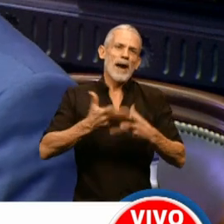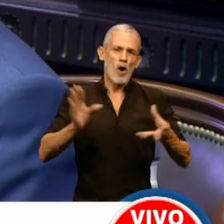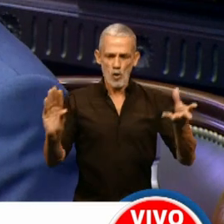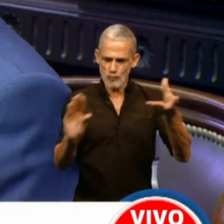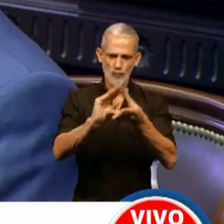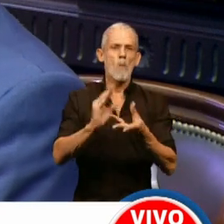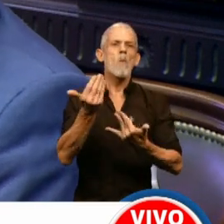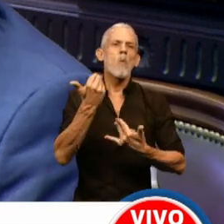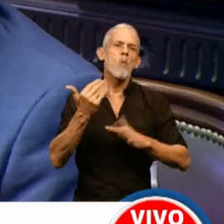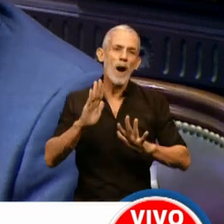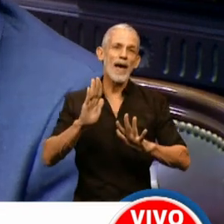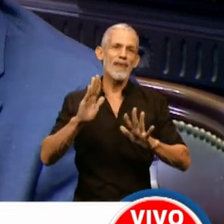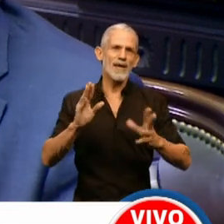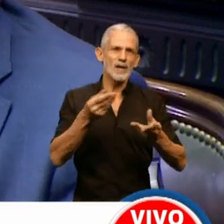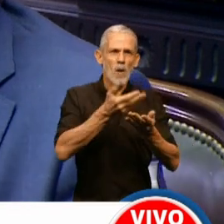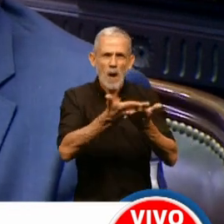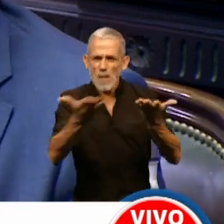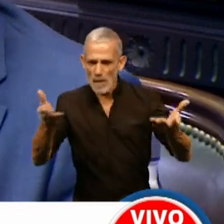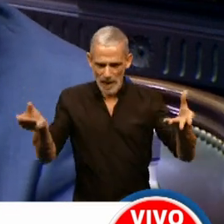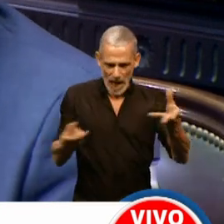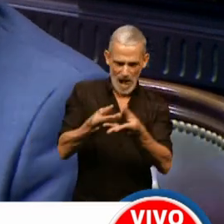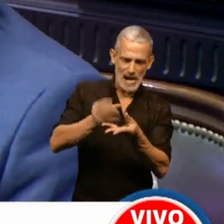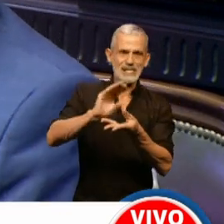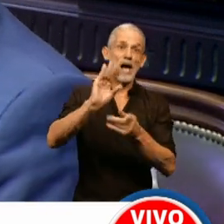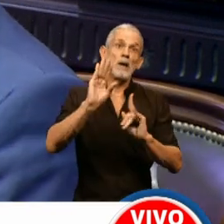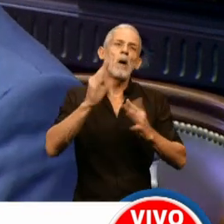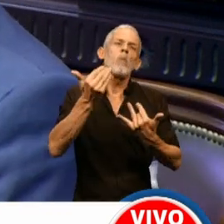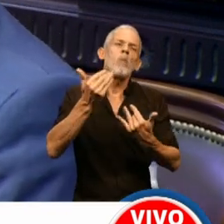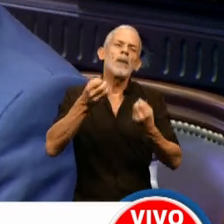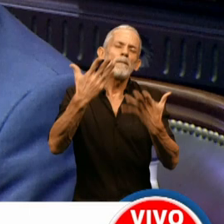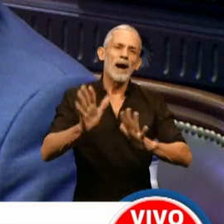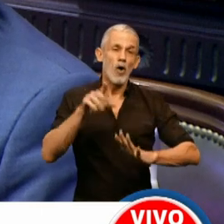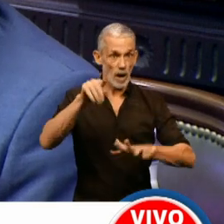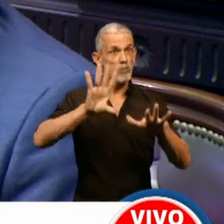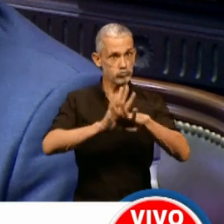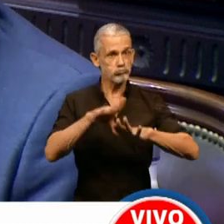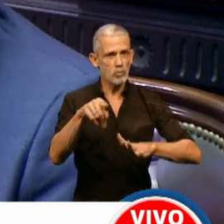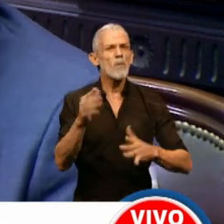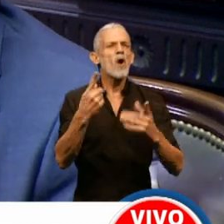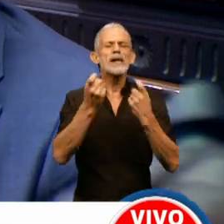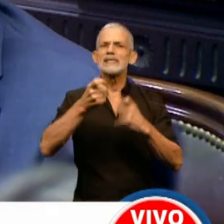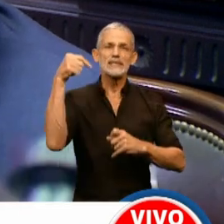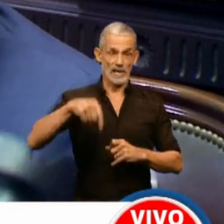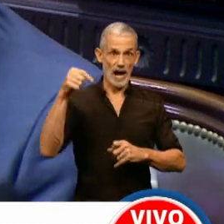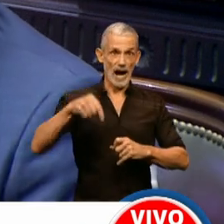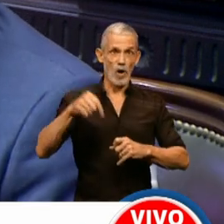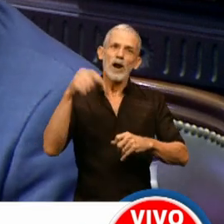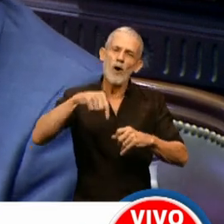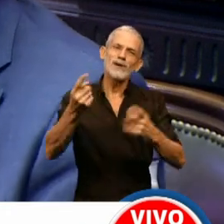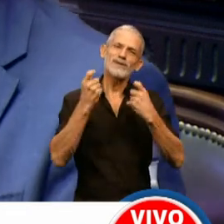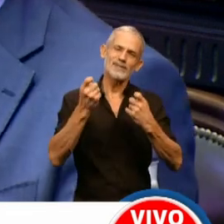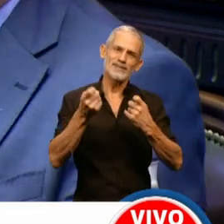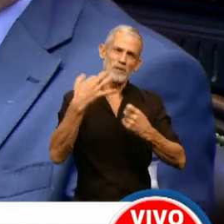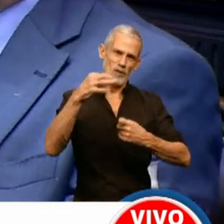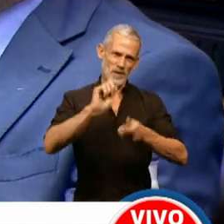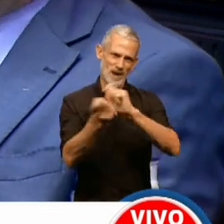que es el posible que entendemos que puede ser perfectible pero es lo que se necesita con premura que hoy necesitamos que